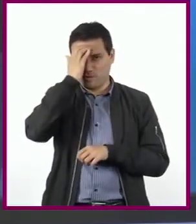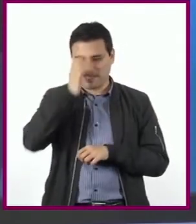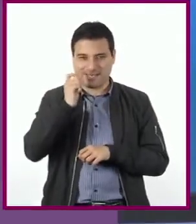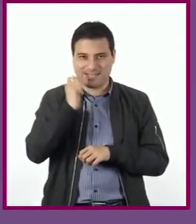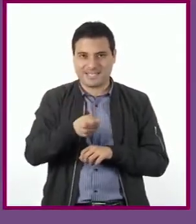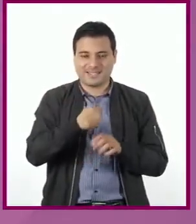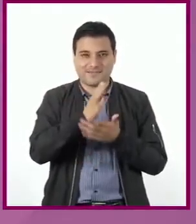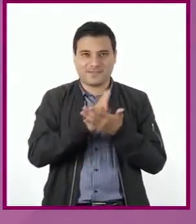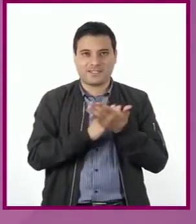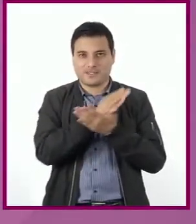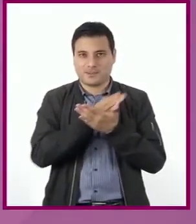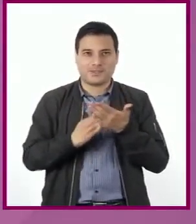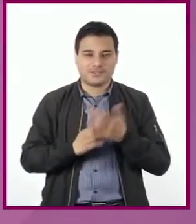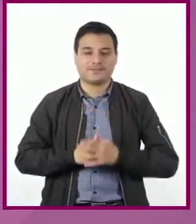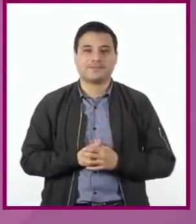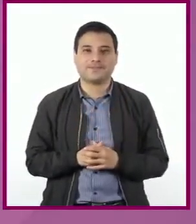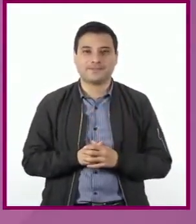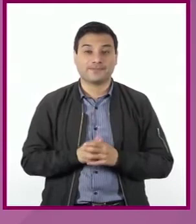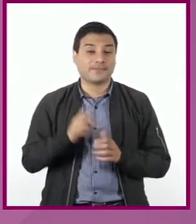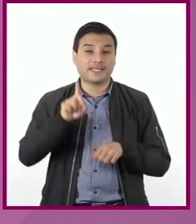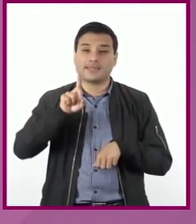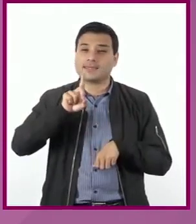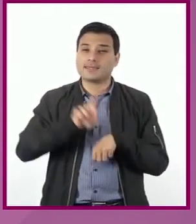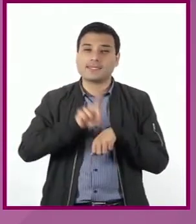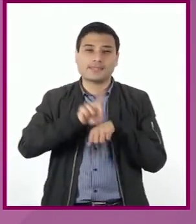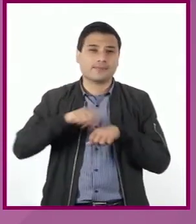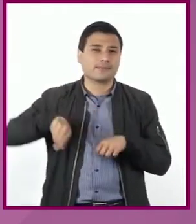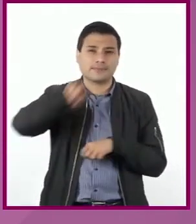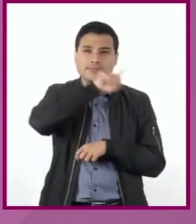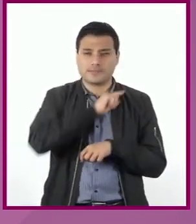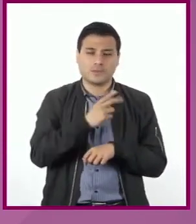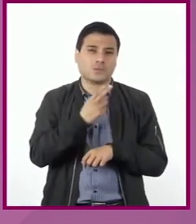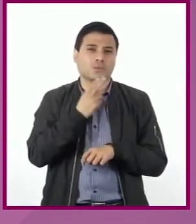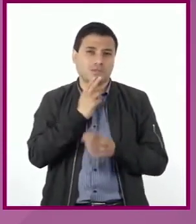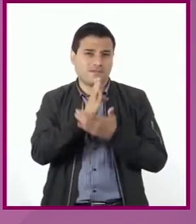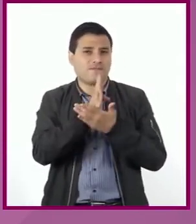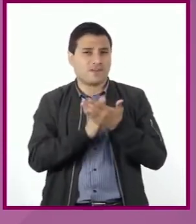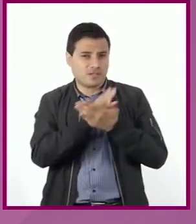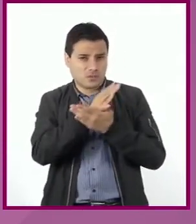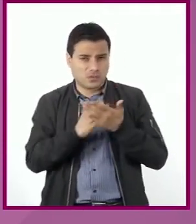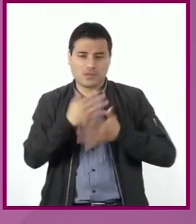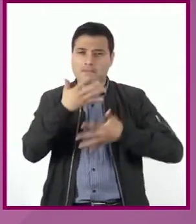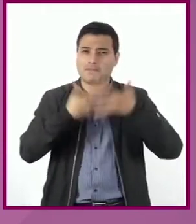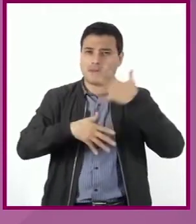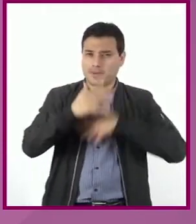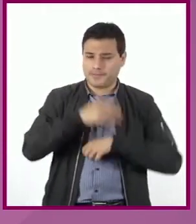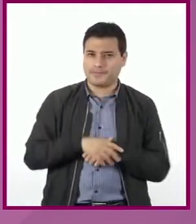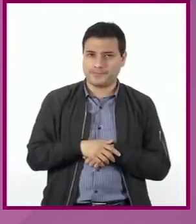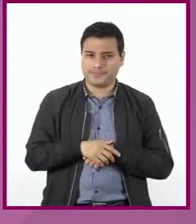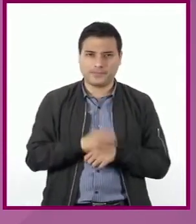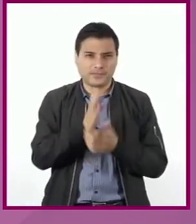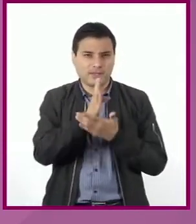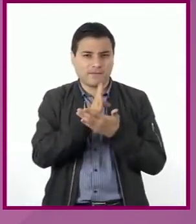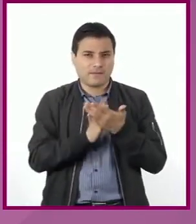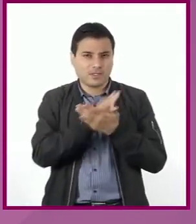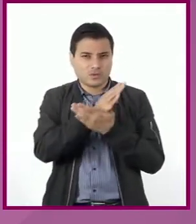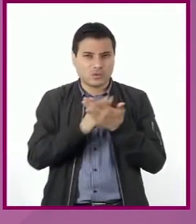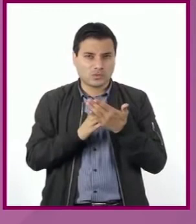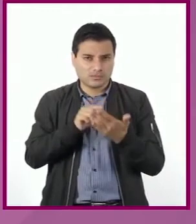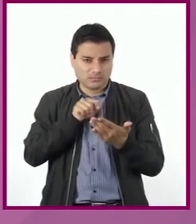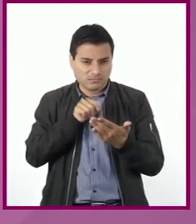fracciones. Cada día usamos fracciones en nuestro lenguaje común. Una fracción, en